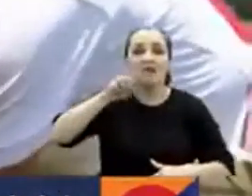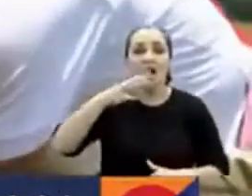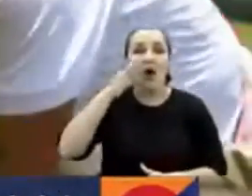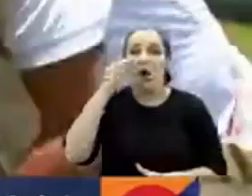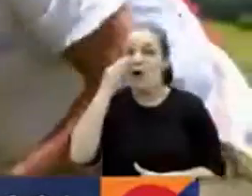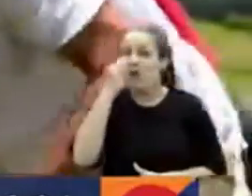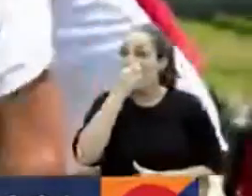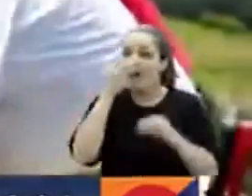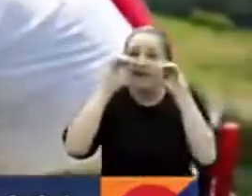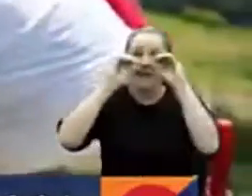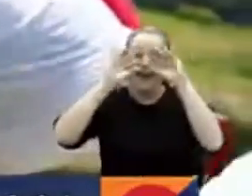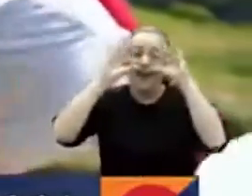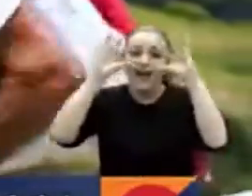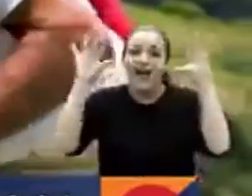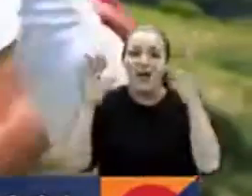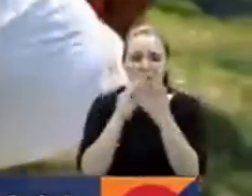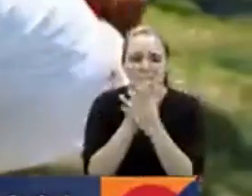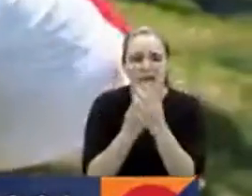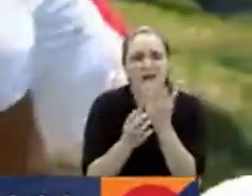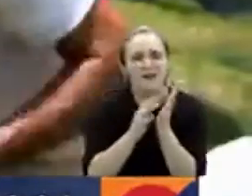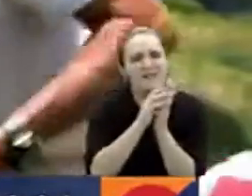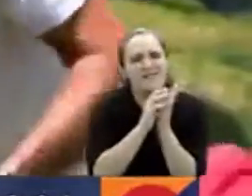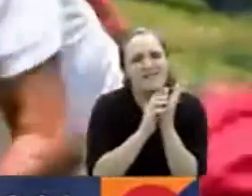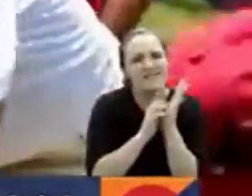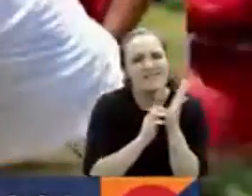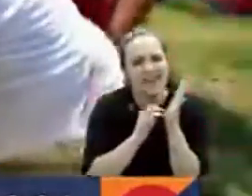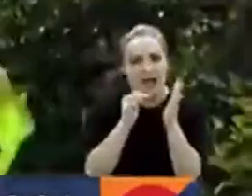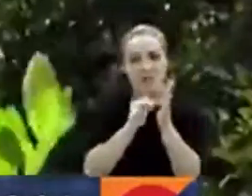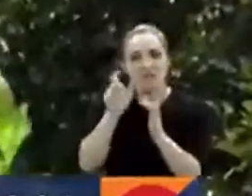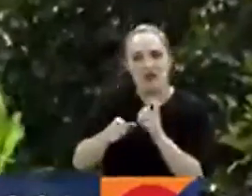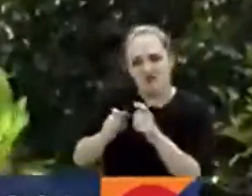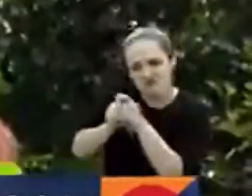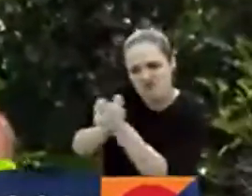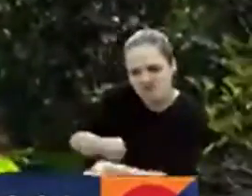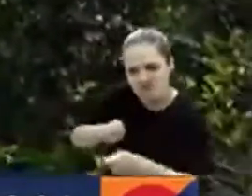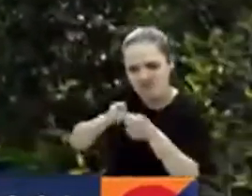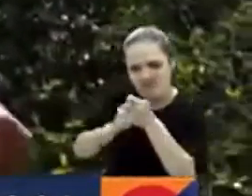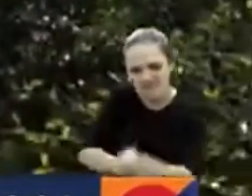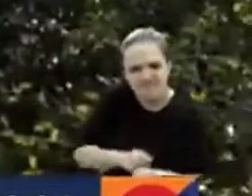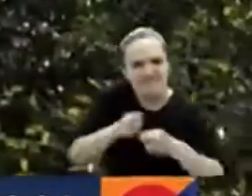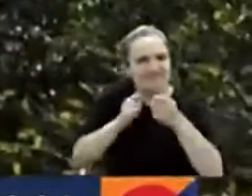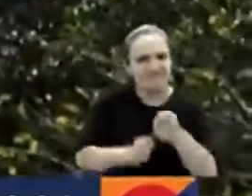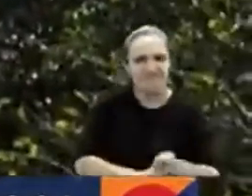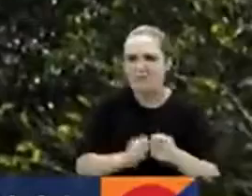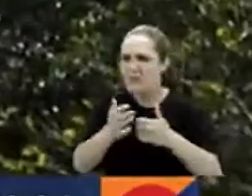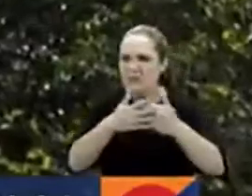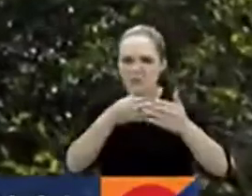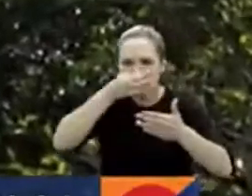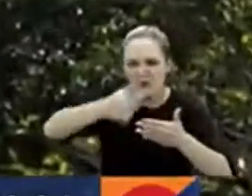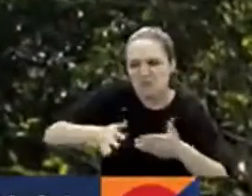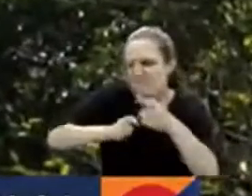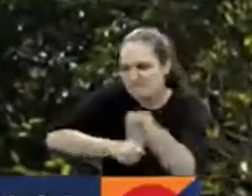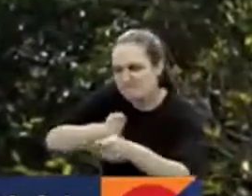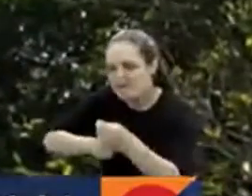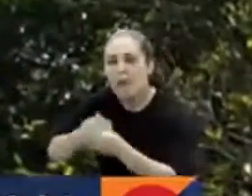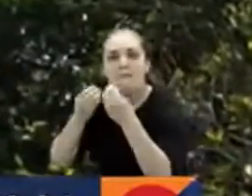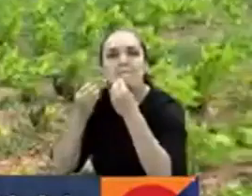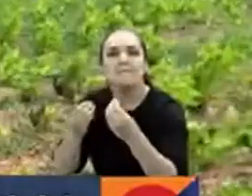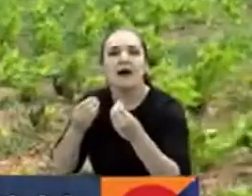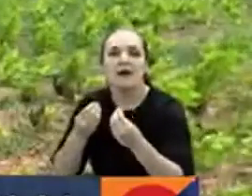y manos ajadas, un colono del Catatumbo que aprendió a empuñar el rastrillo y a embarrarse las uñas para dar de comer a sus 8